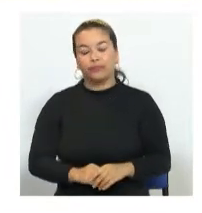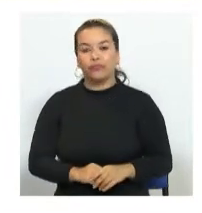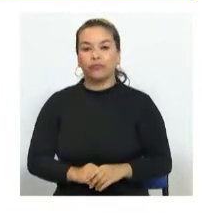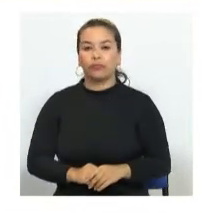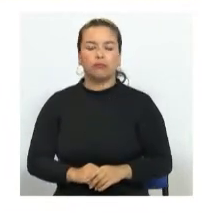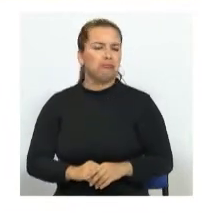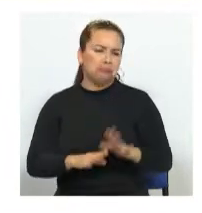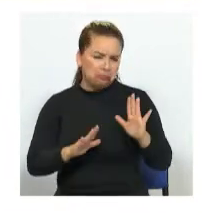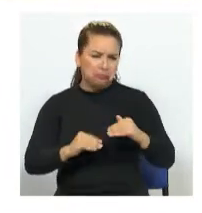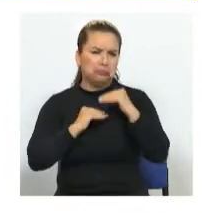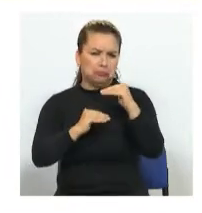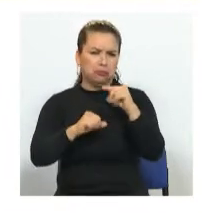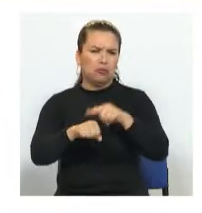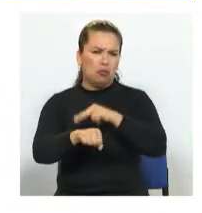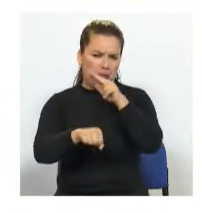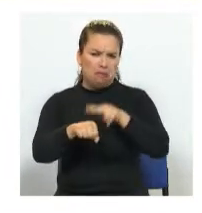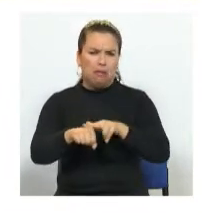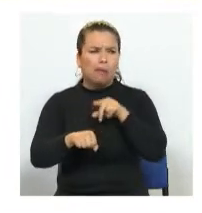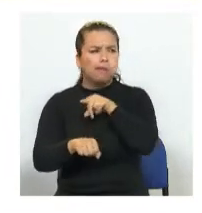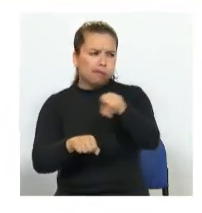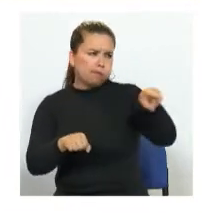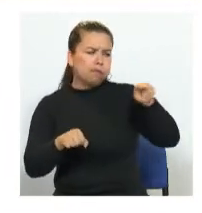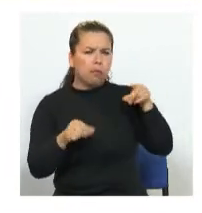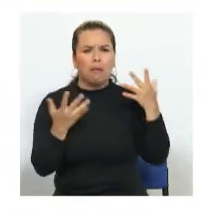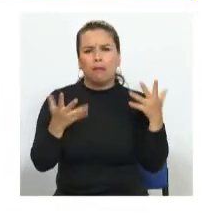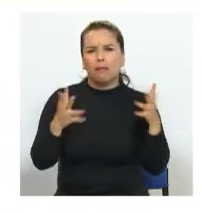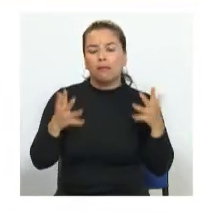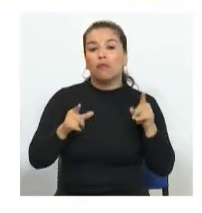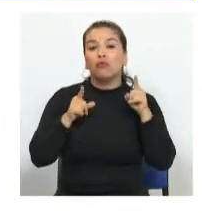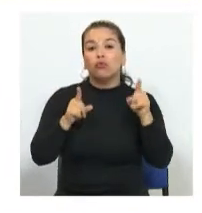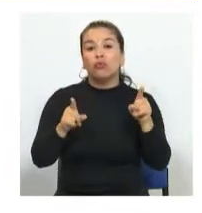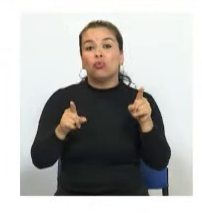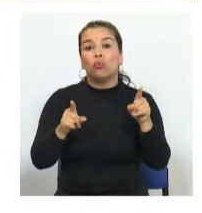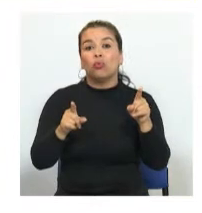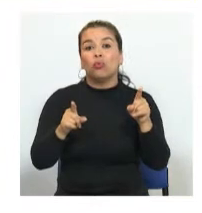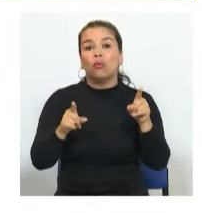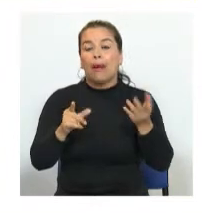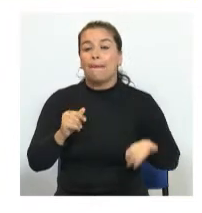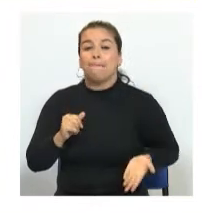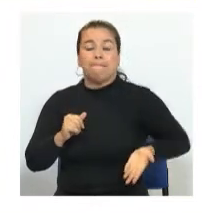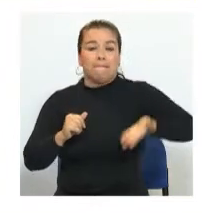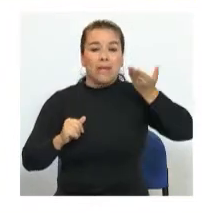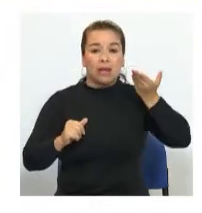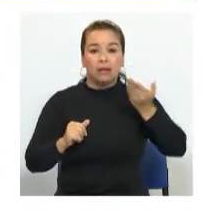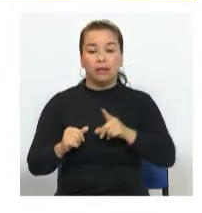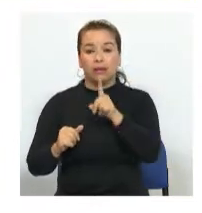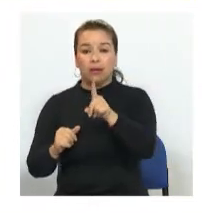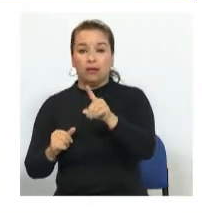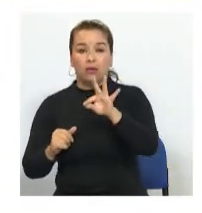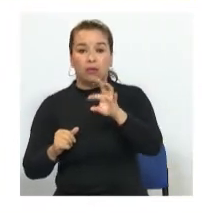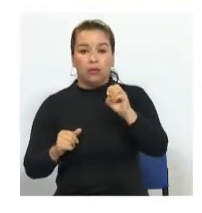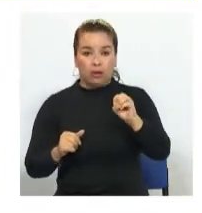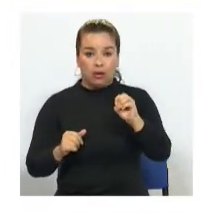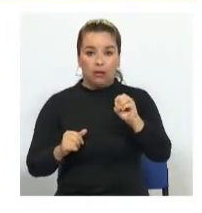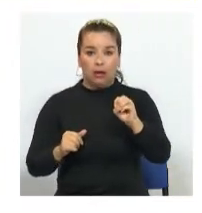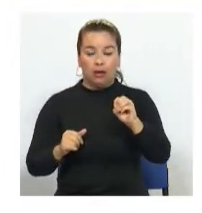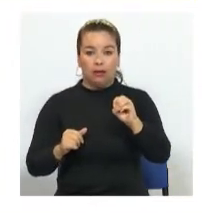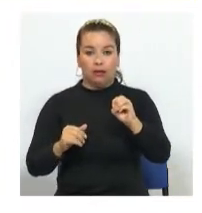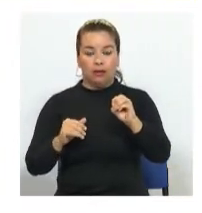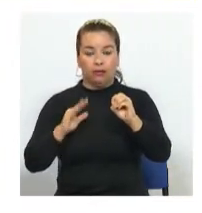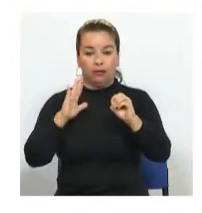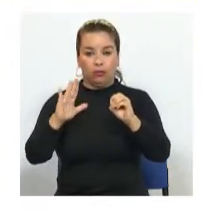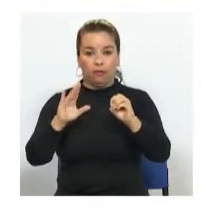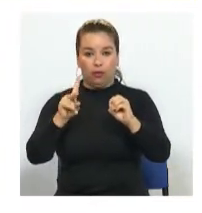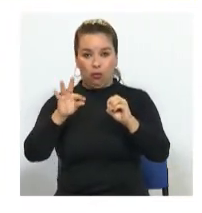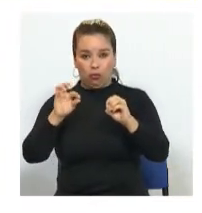normal en promedio es que esa presión no supere 130 sobre 80, es decir,